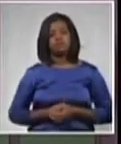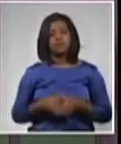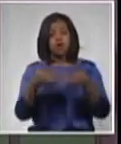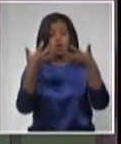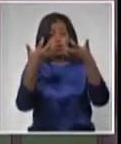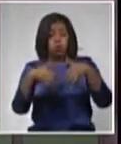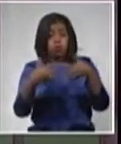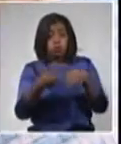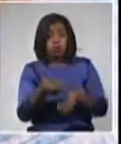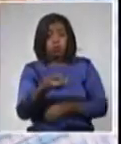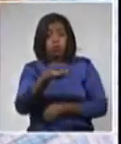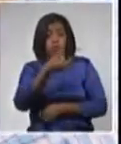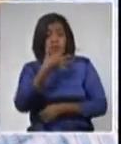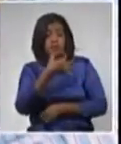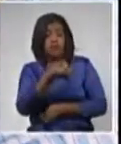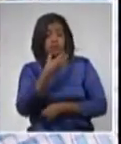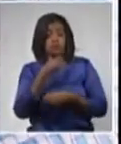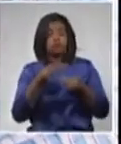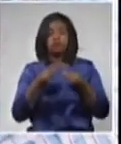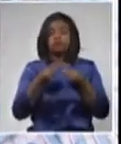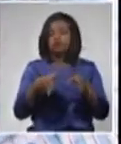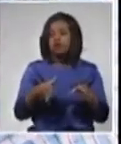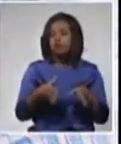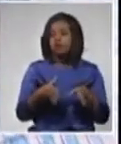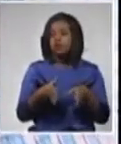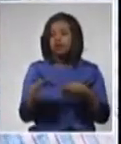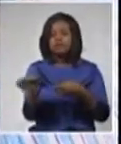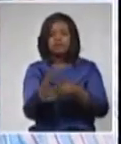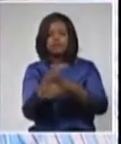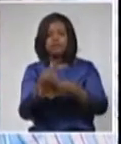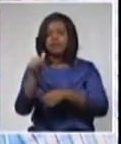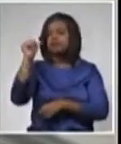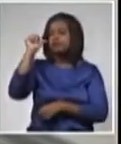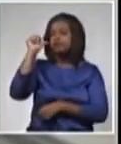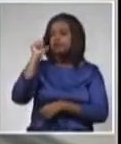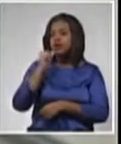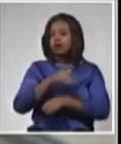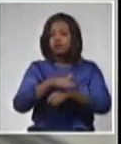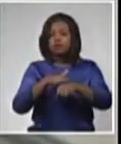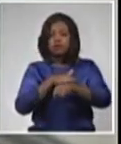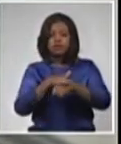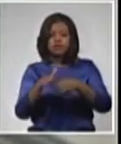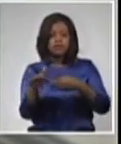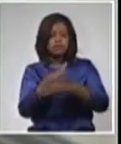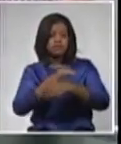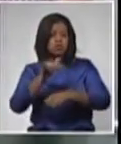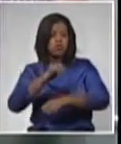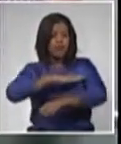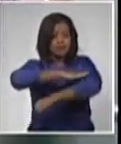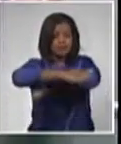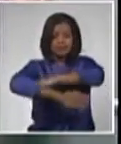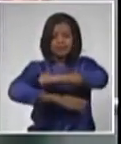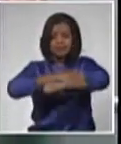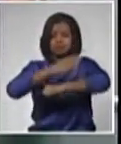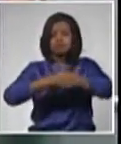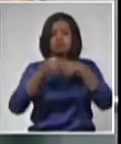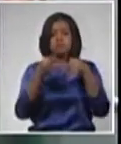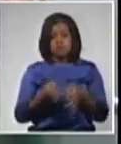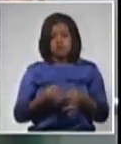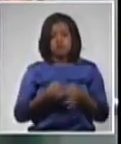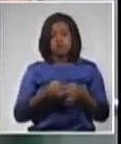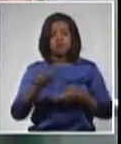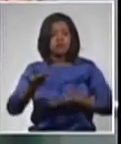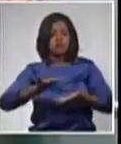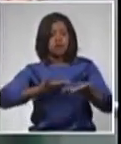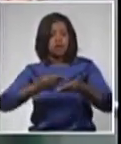en la línea natural y de sueros parenterales, así como de vendas y yesos, fue otra de sus motivaciones durante un intercambio con directivos